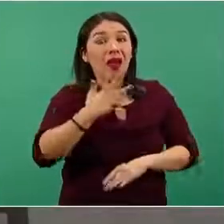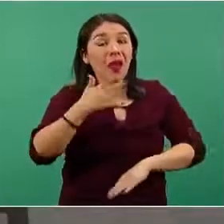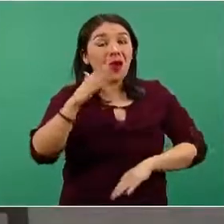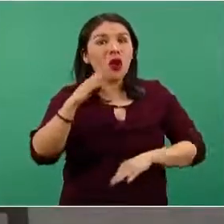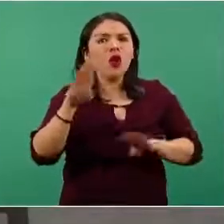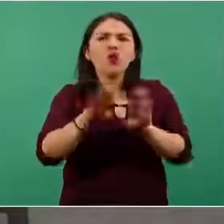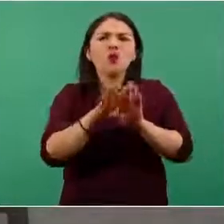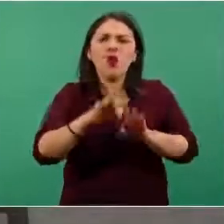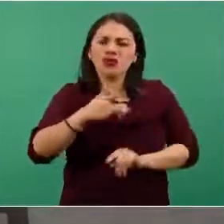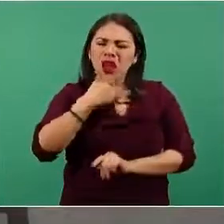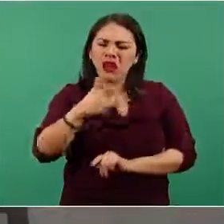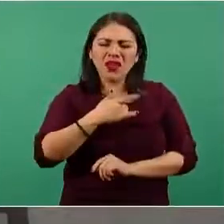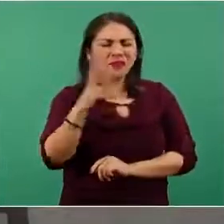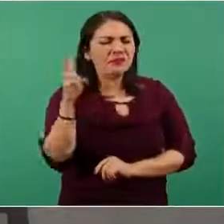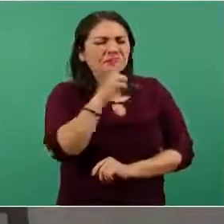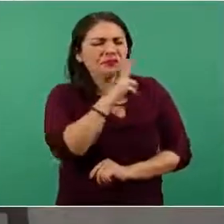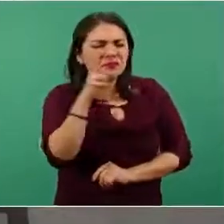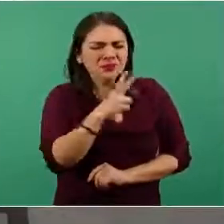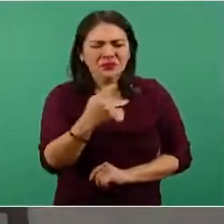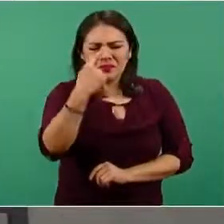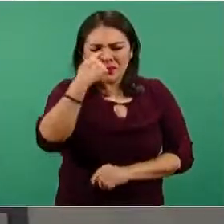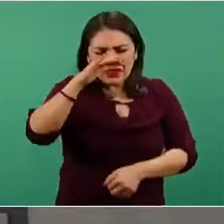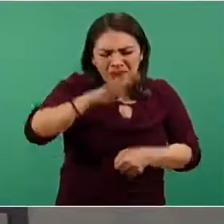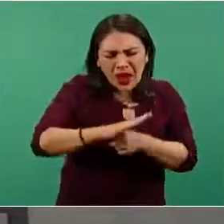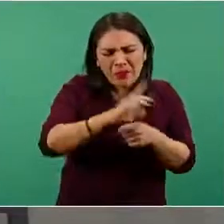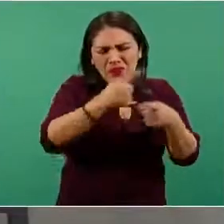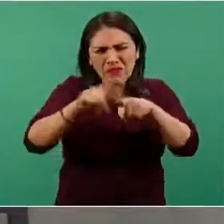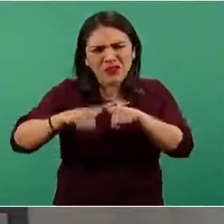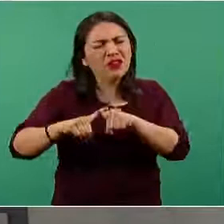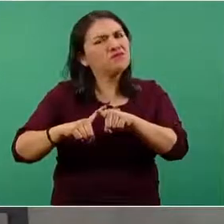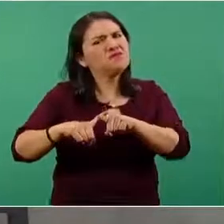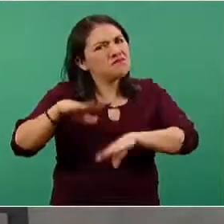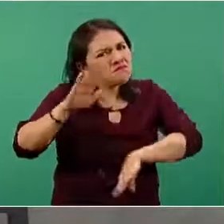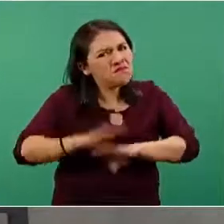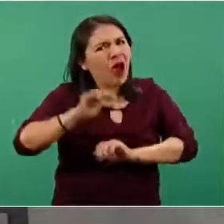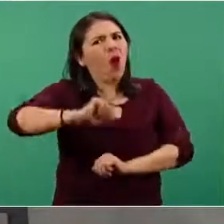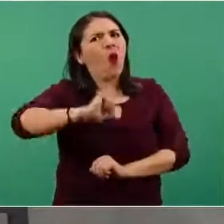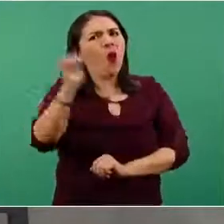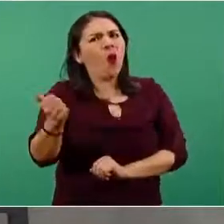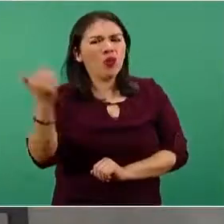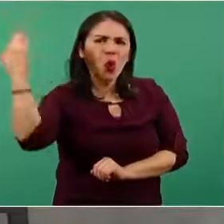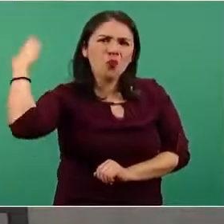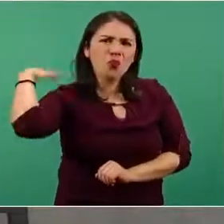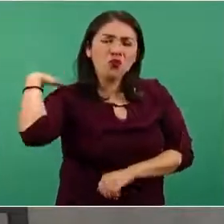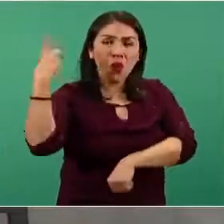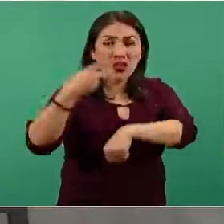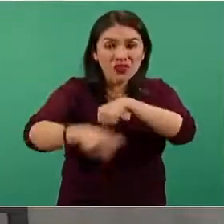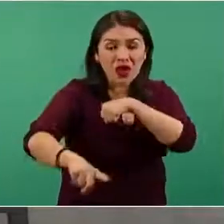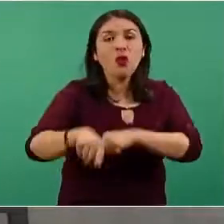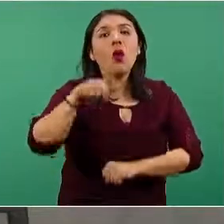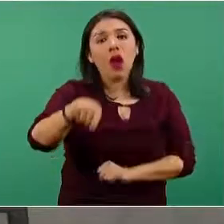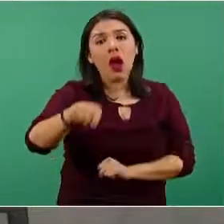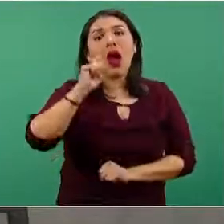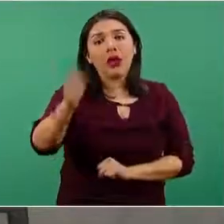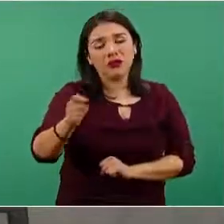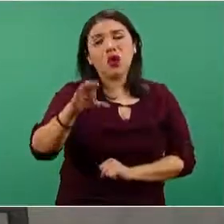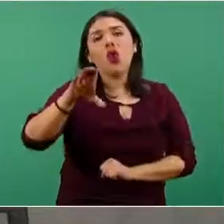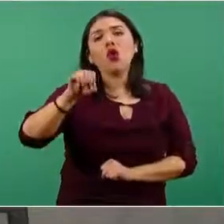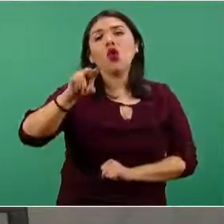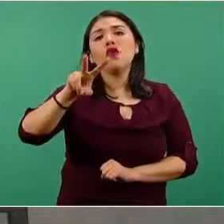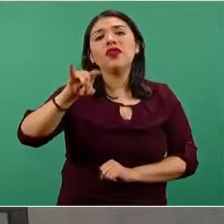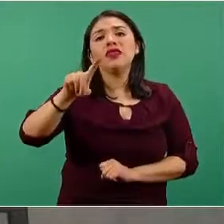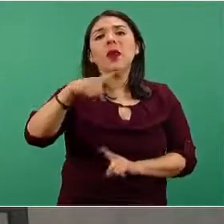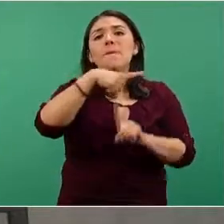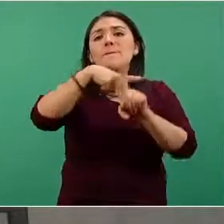los síntomas respiratorios de la vía superior y que ya tiene algún grado de afección pulmonar, se le considera como persona